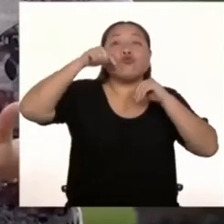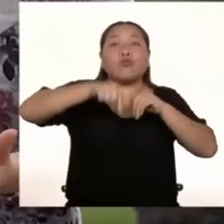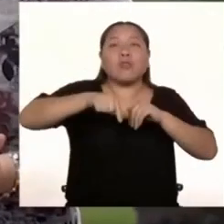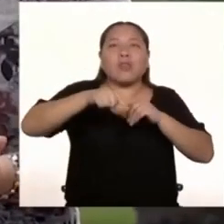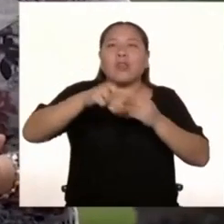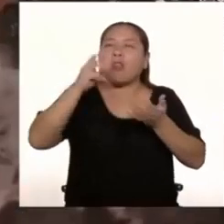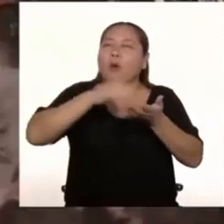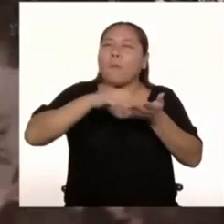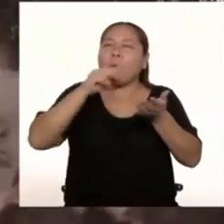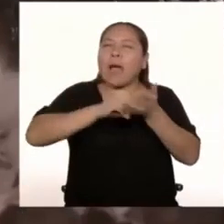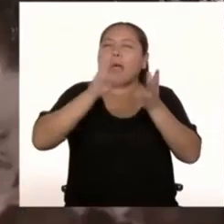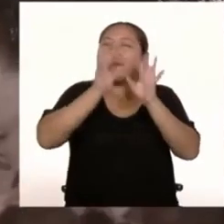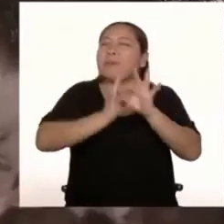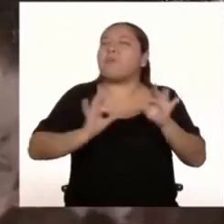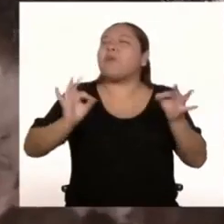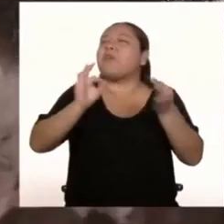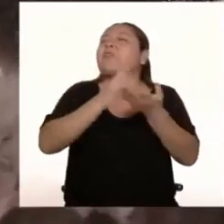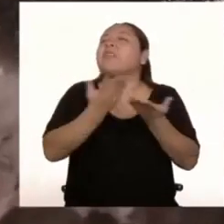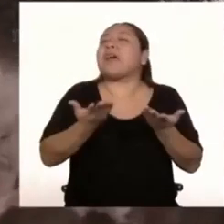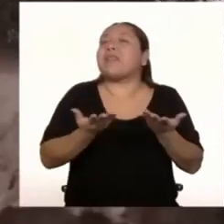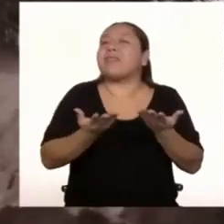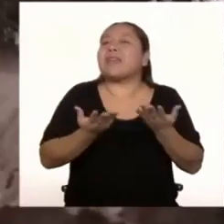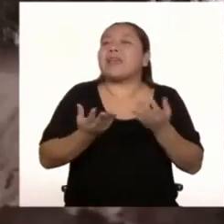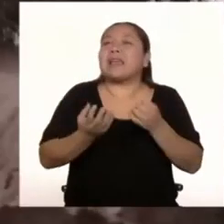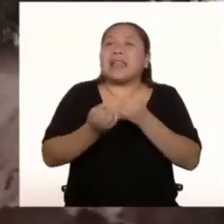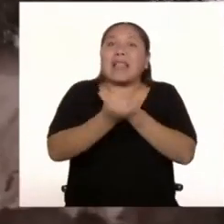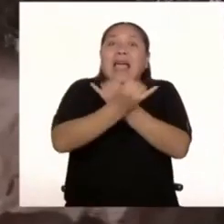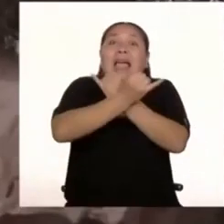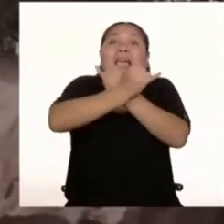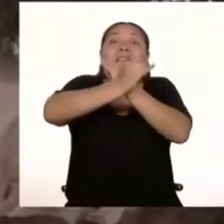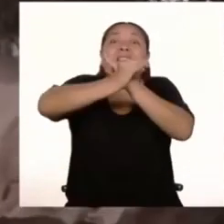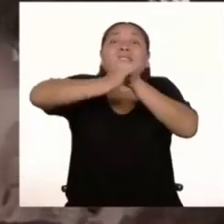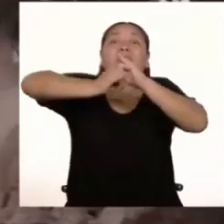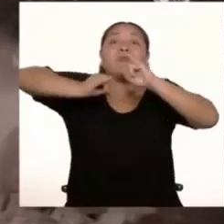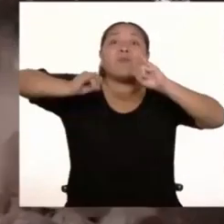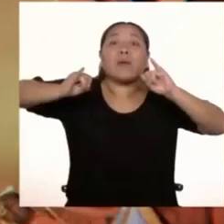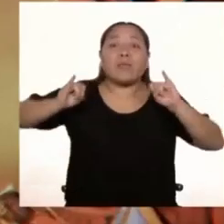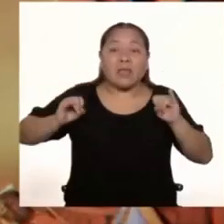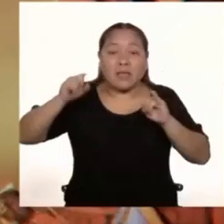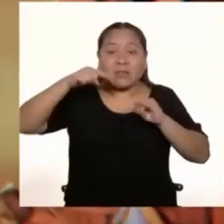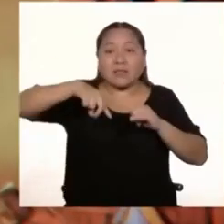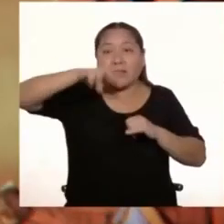importante de ese momento, la comunidad de peruanos.